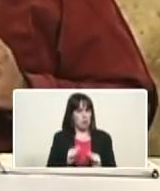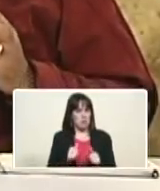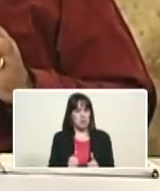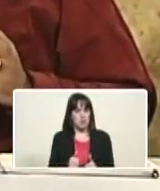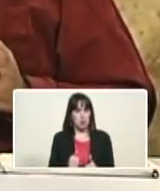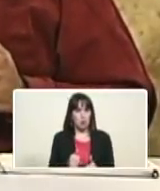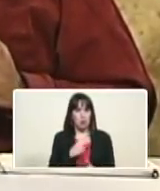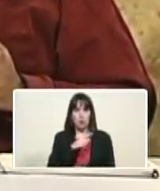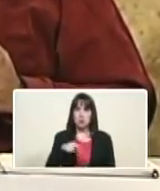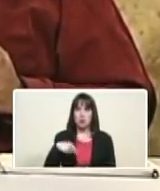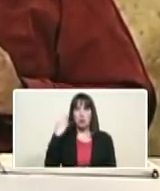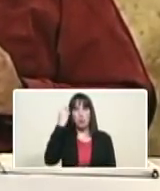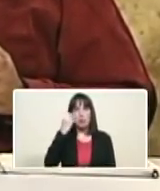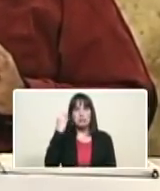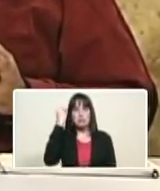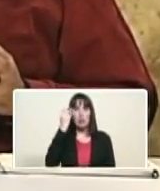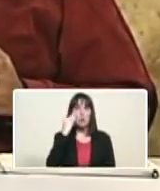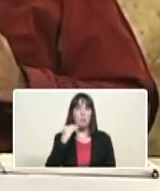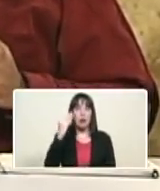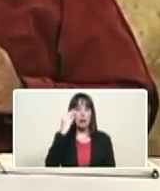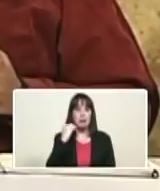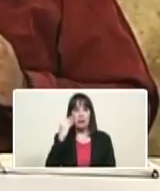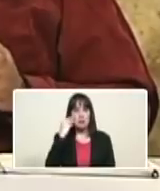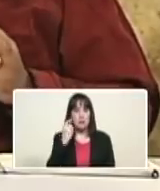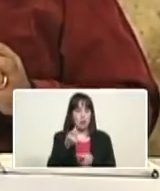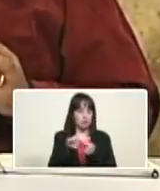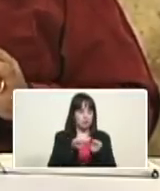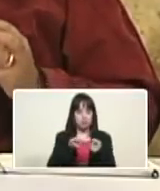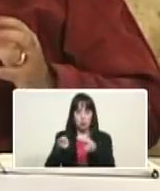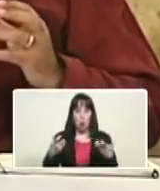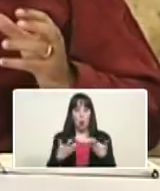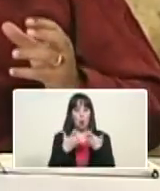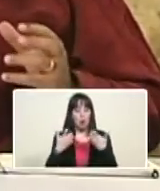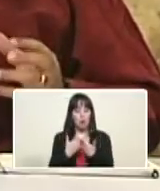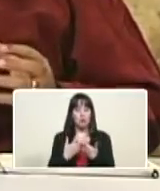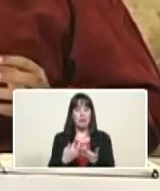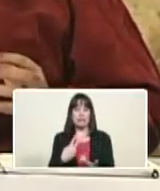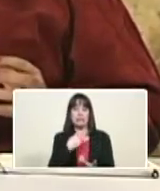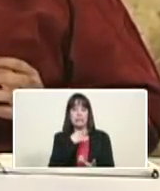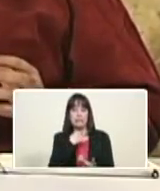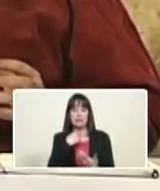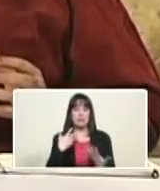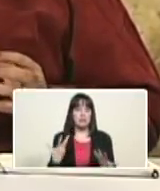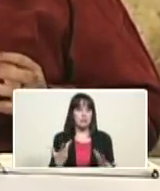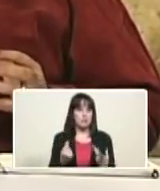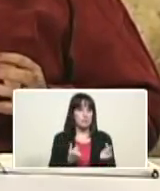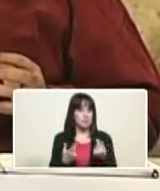años de lucha contra el modelo de guerra económica, contra la guerra económica.